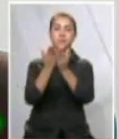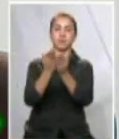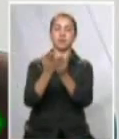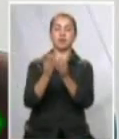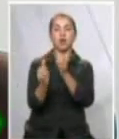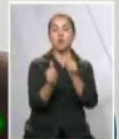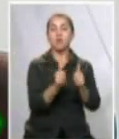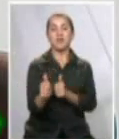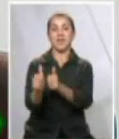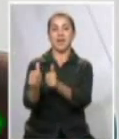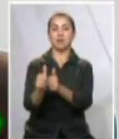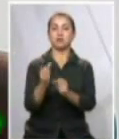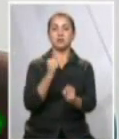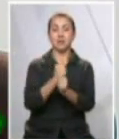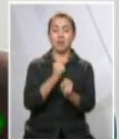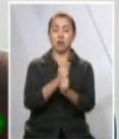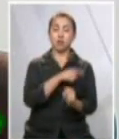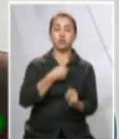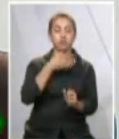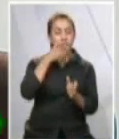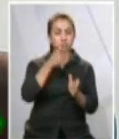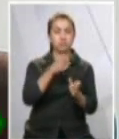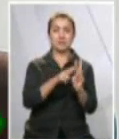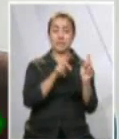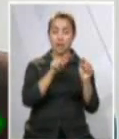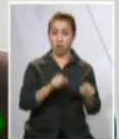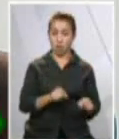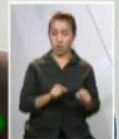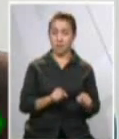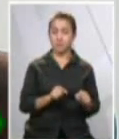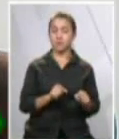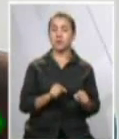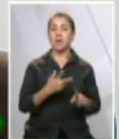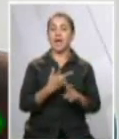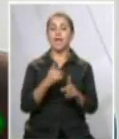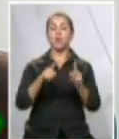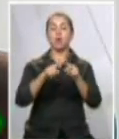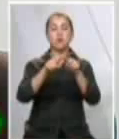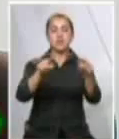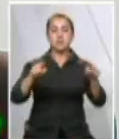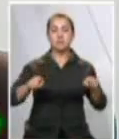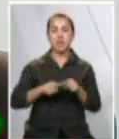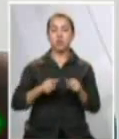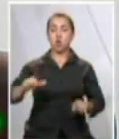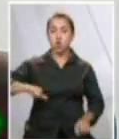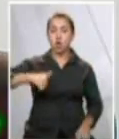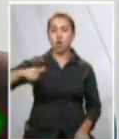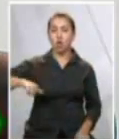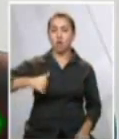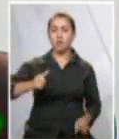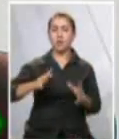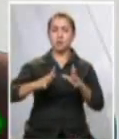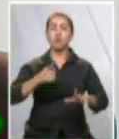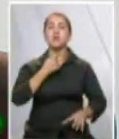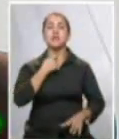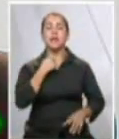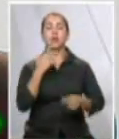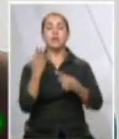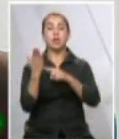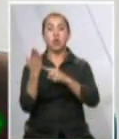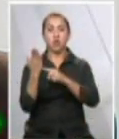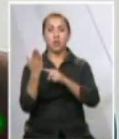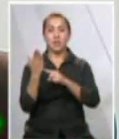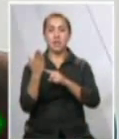una de las tareas que estamos abocados, por ejemplo, ahora, es que haya un espacio para que los jóvenes que están tan interesados en la